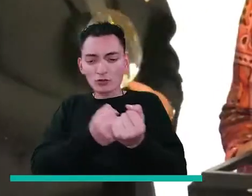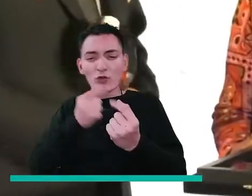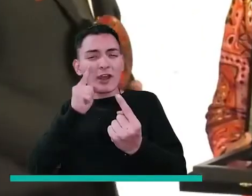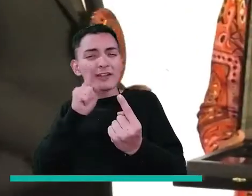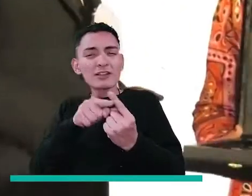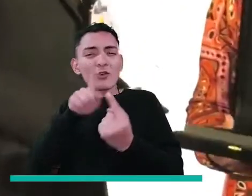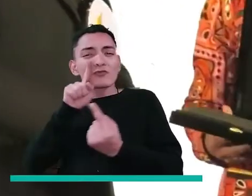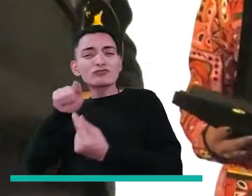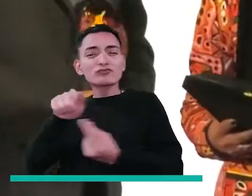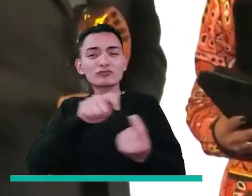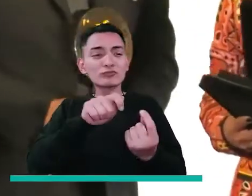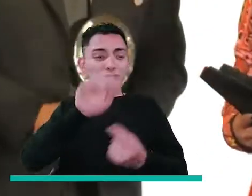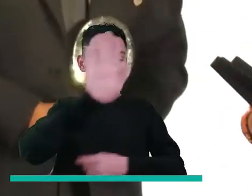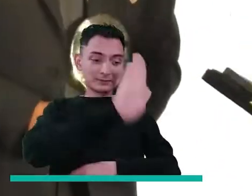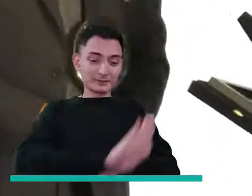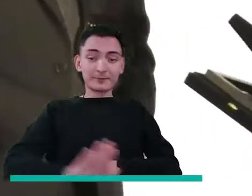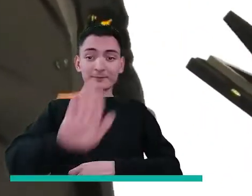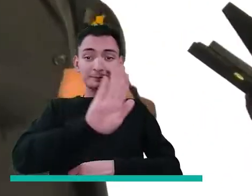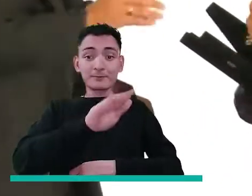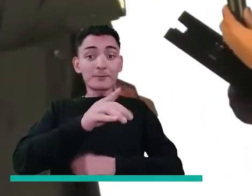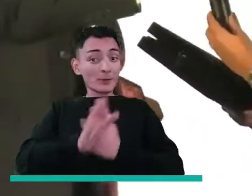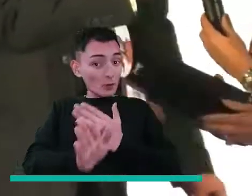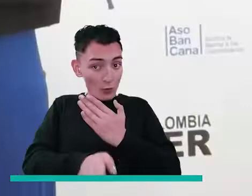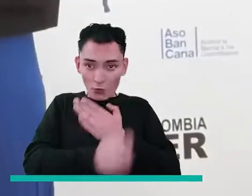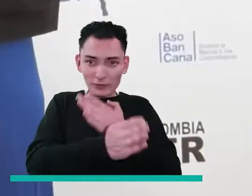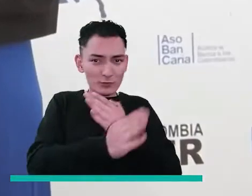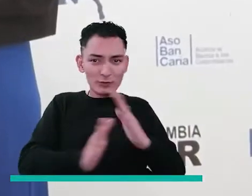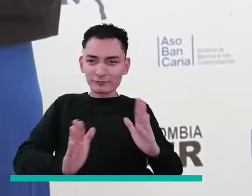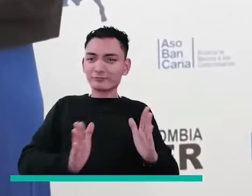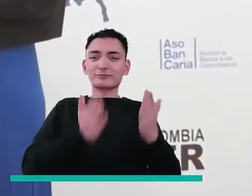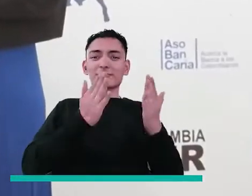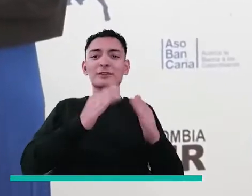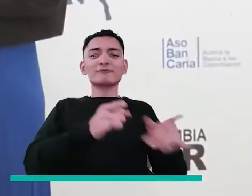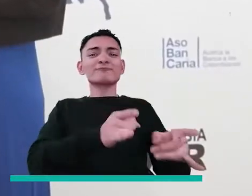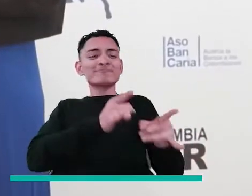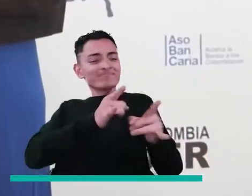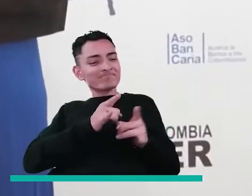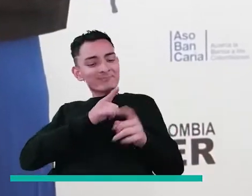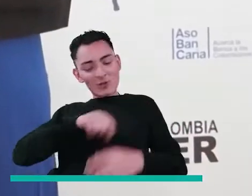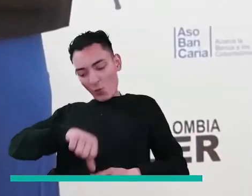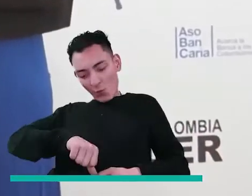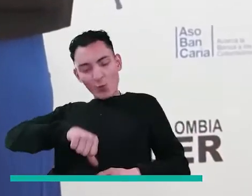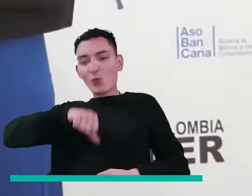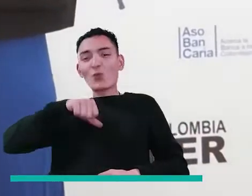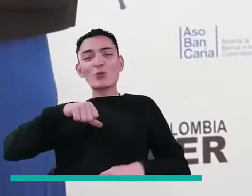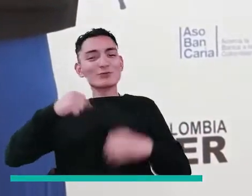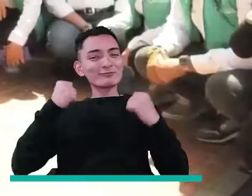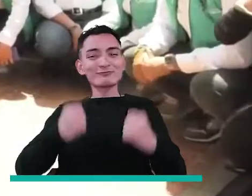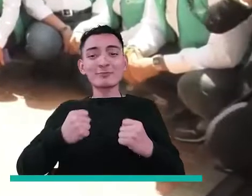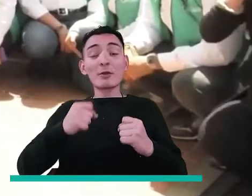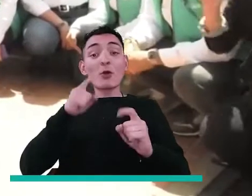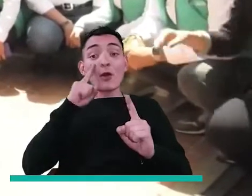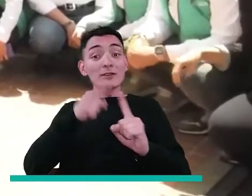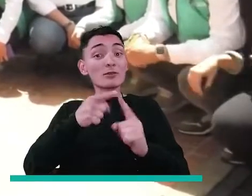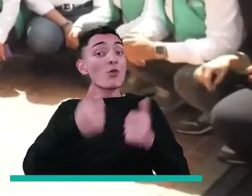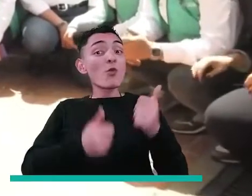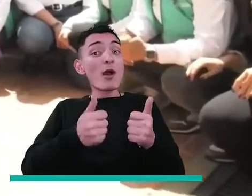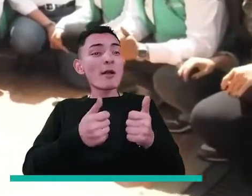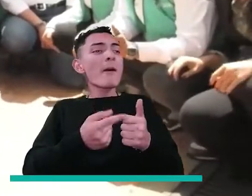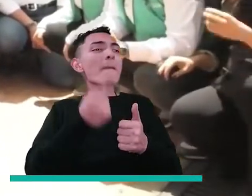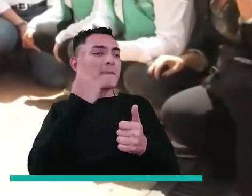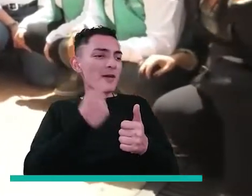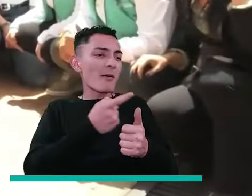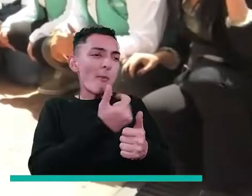la inversión del departamento. Por ellos seguiremos trabajando, por ellos nos sentimos orgullosos de lo que hemos hecho, pero sobre todo queda un gran reto,